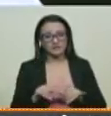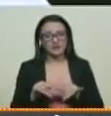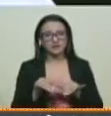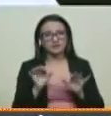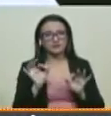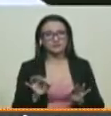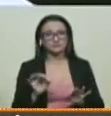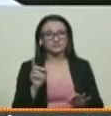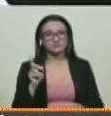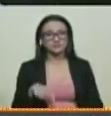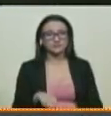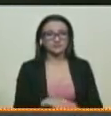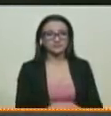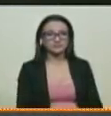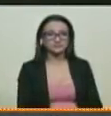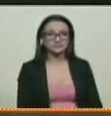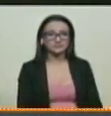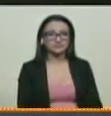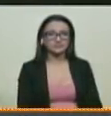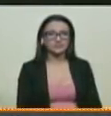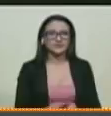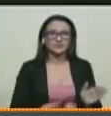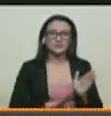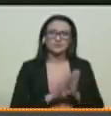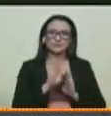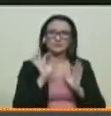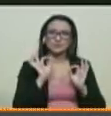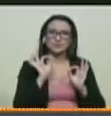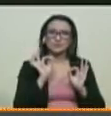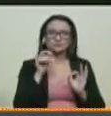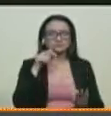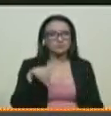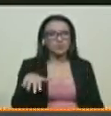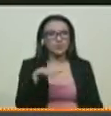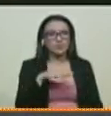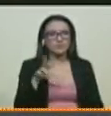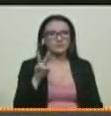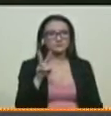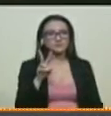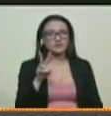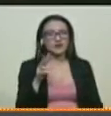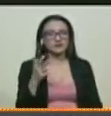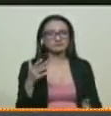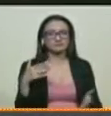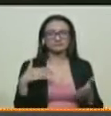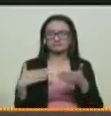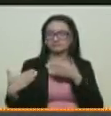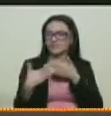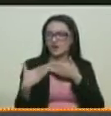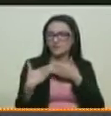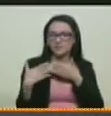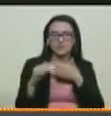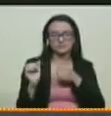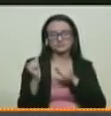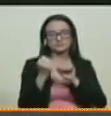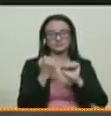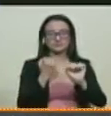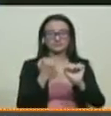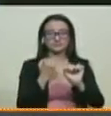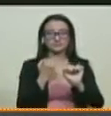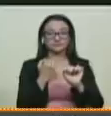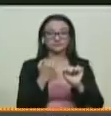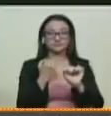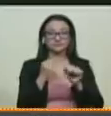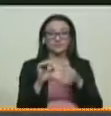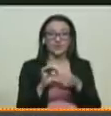Servando García Lugo. Es un éxito, un triunfo del pueblo venezolano frente al bloqueo y la persecución financiera contra Venezuela, pues